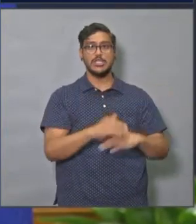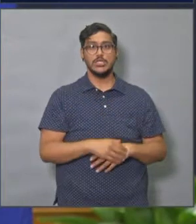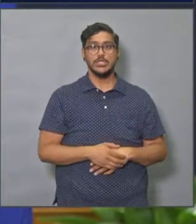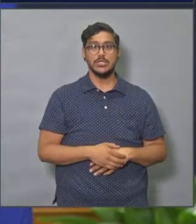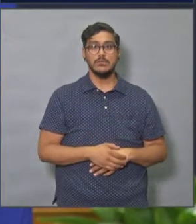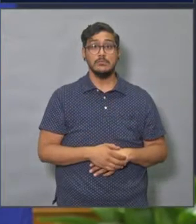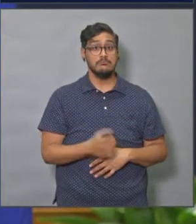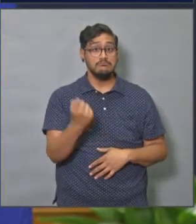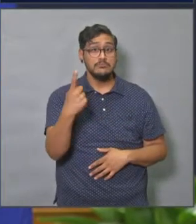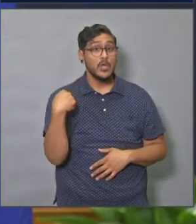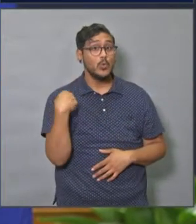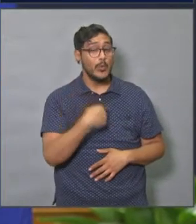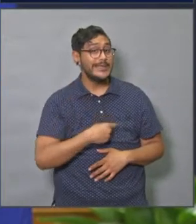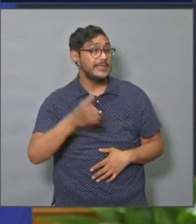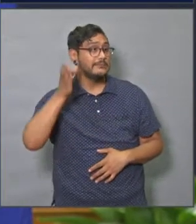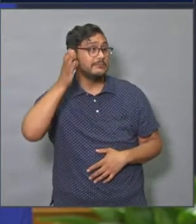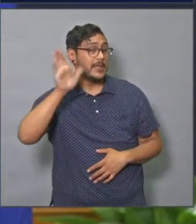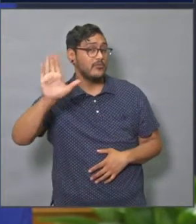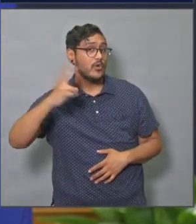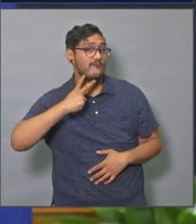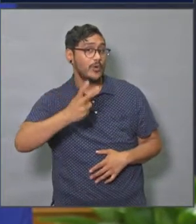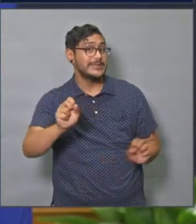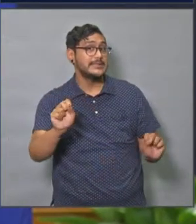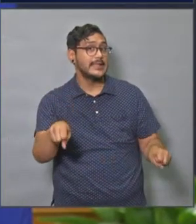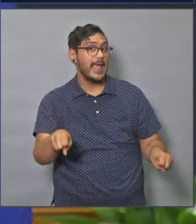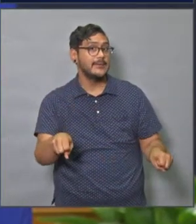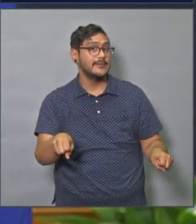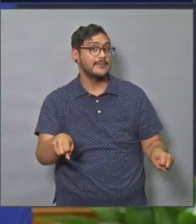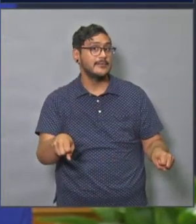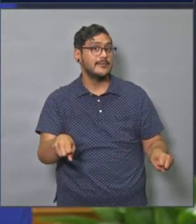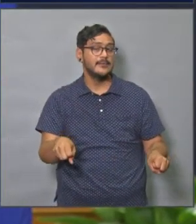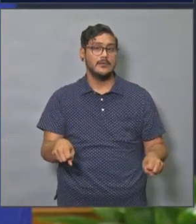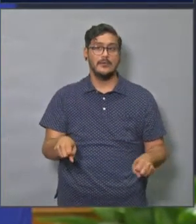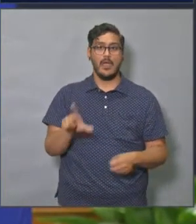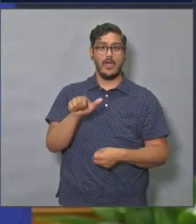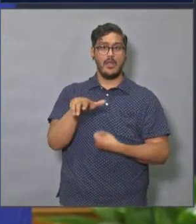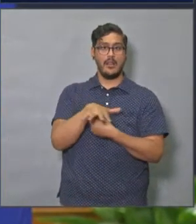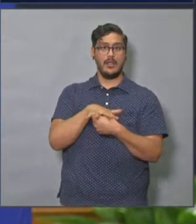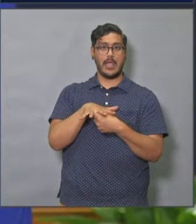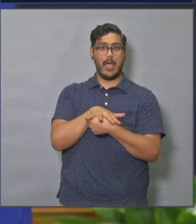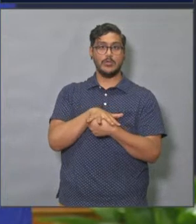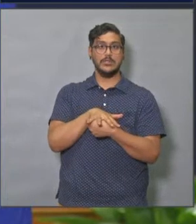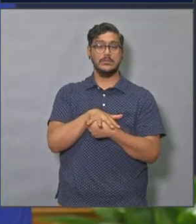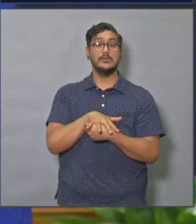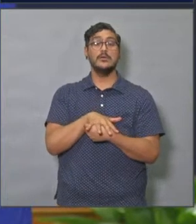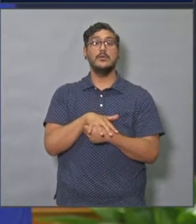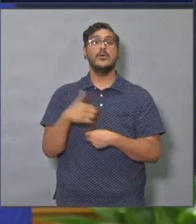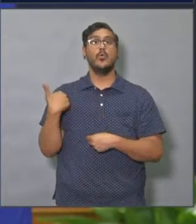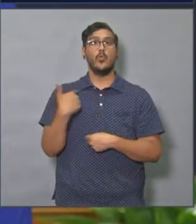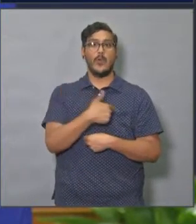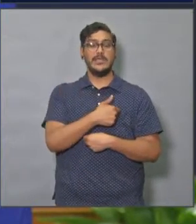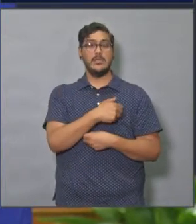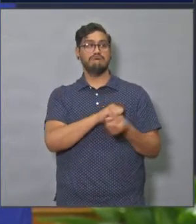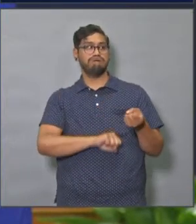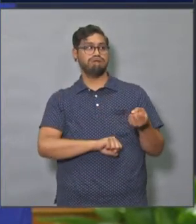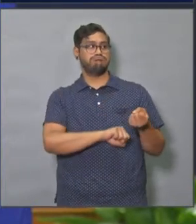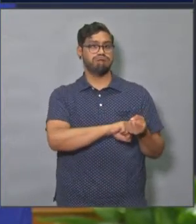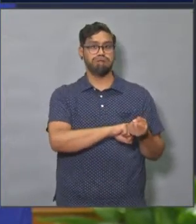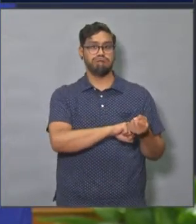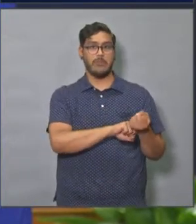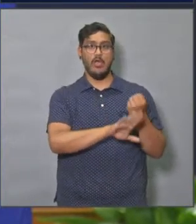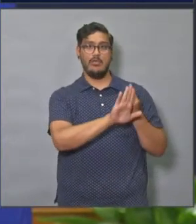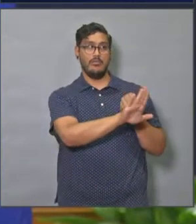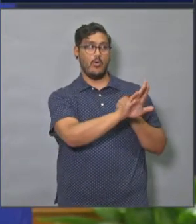sus voces en este momento crítico. El Condado de Los Ángeles está del lado de aquellos que